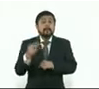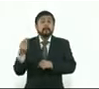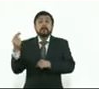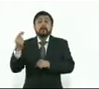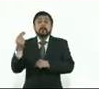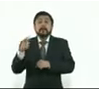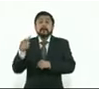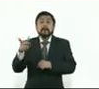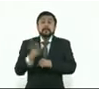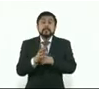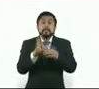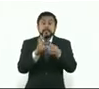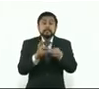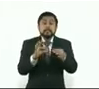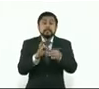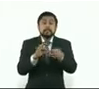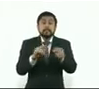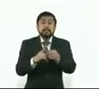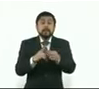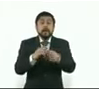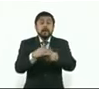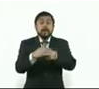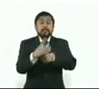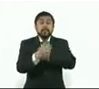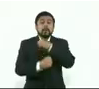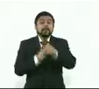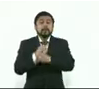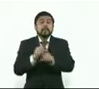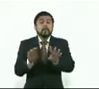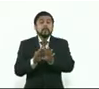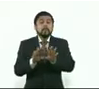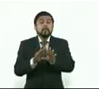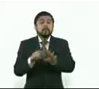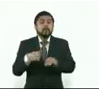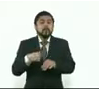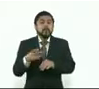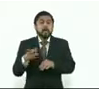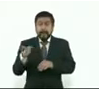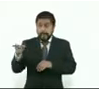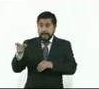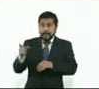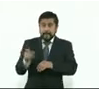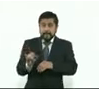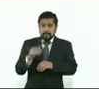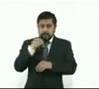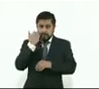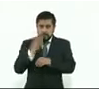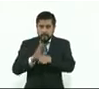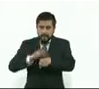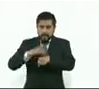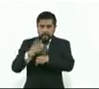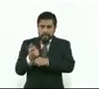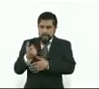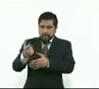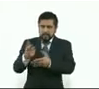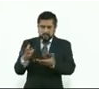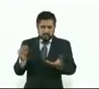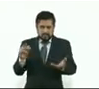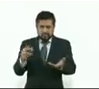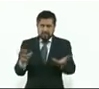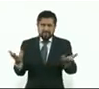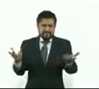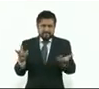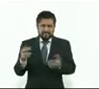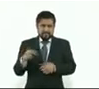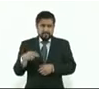aportaciones con cargo al próximo año. Pero eso de que una ampliación líquida, pues ¿de dónde salen los recursos? No es que tengamos